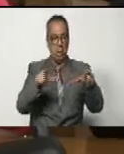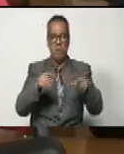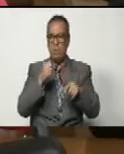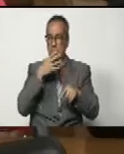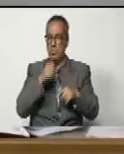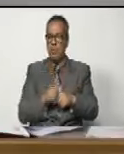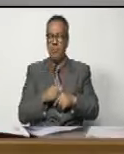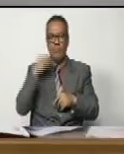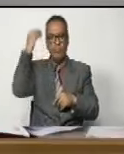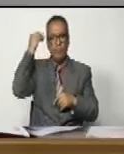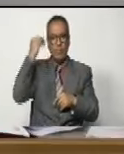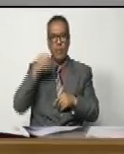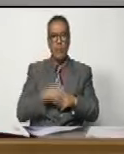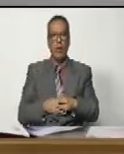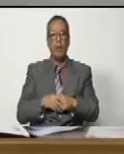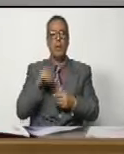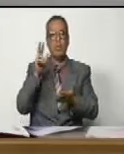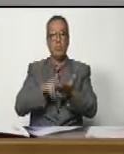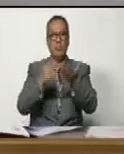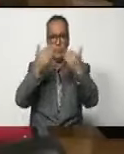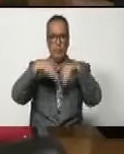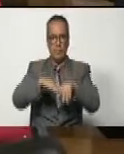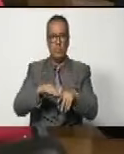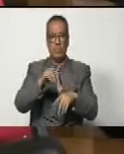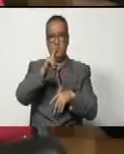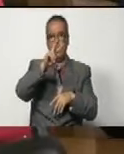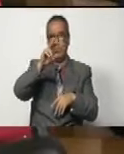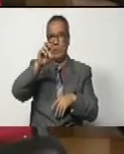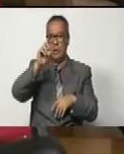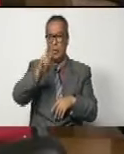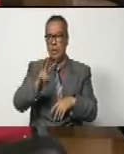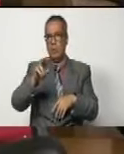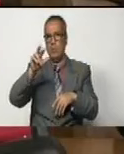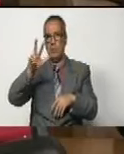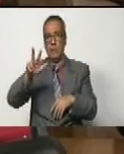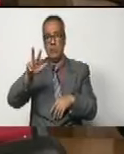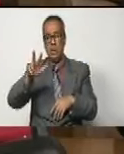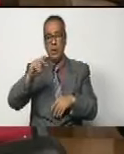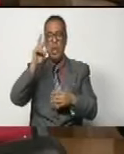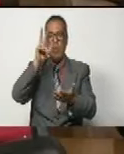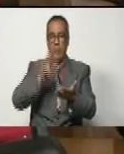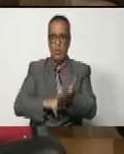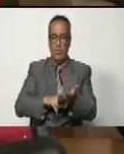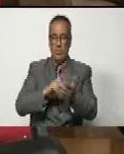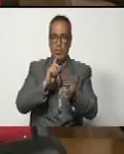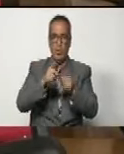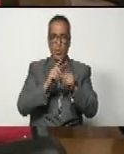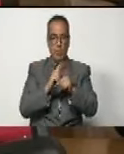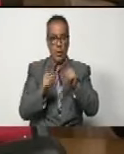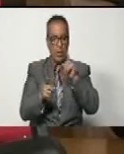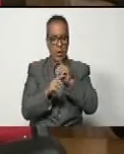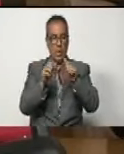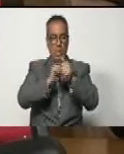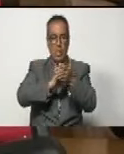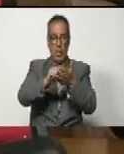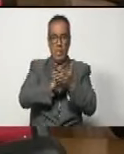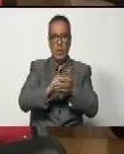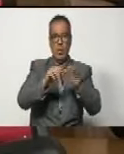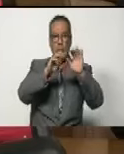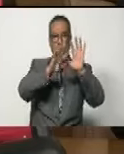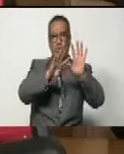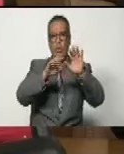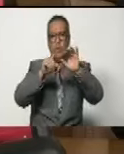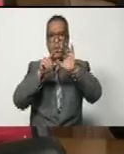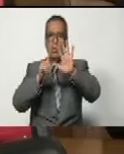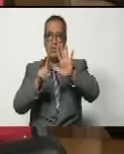vicepresidente. En consideración. Ha aprobado. Siguiente. Ducentésimo vigésimo tercero. Se sugiere aprobar con modificación el contenido del artículo